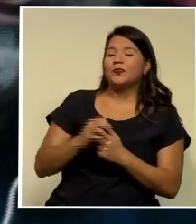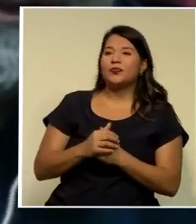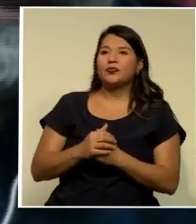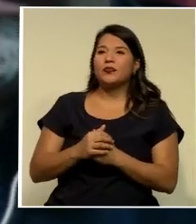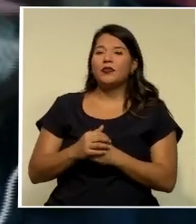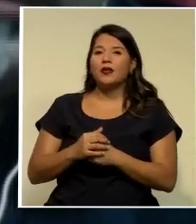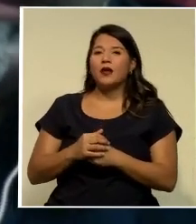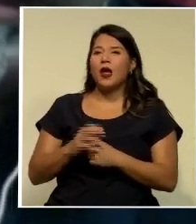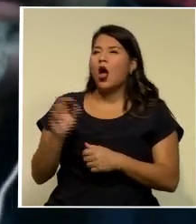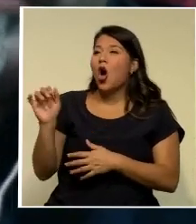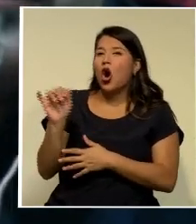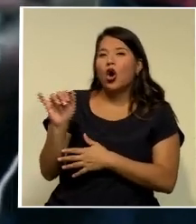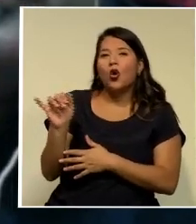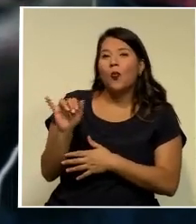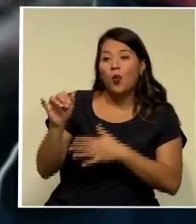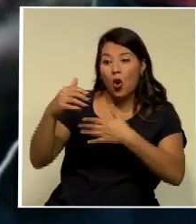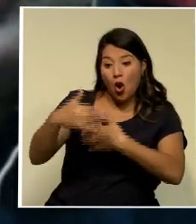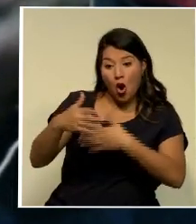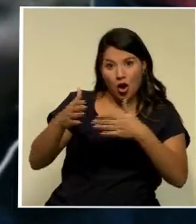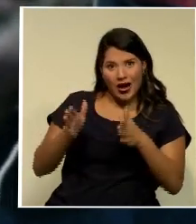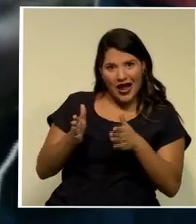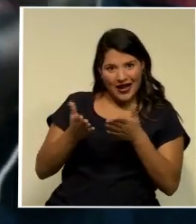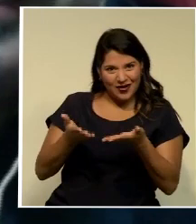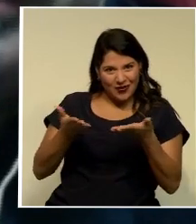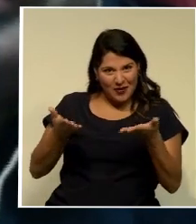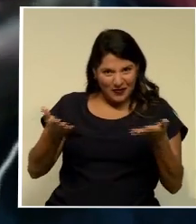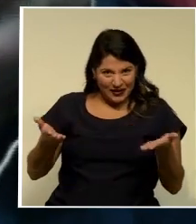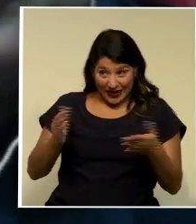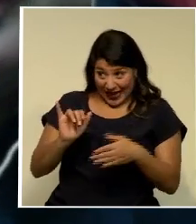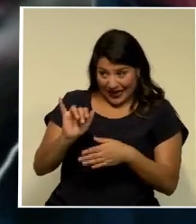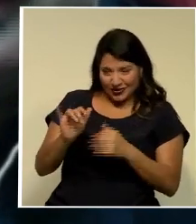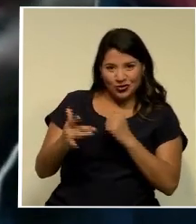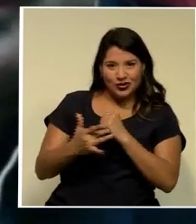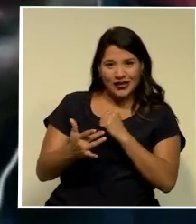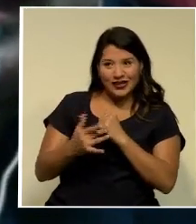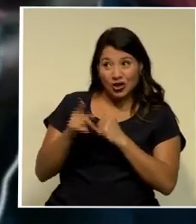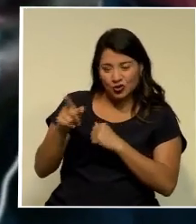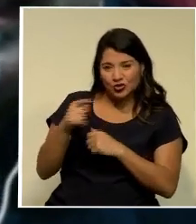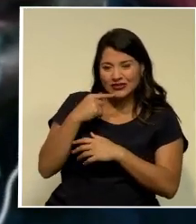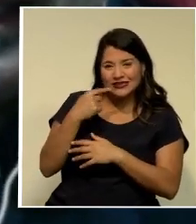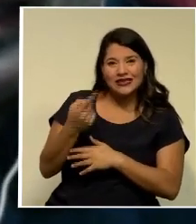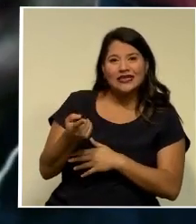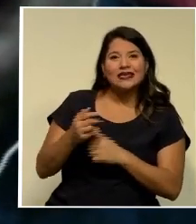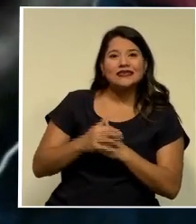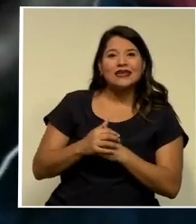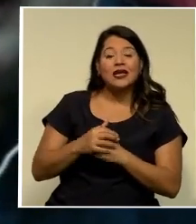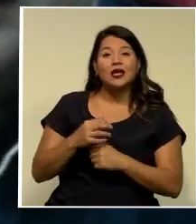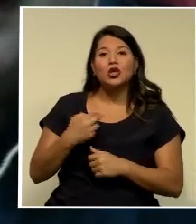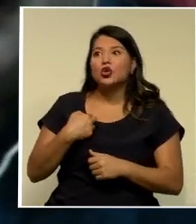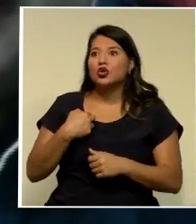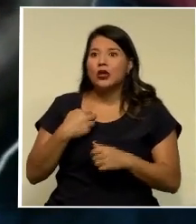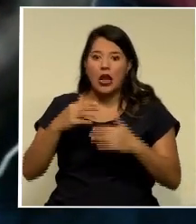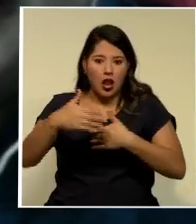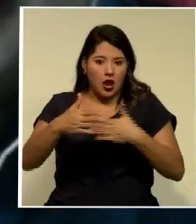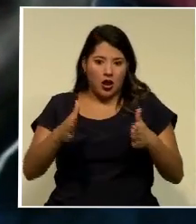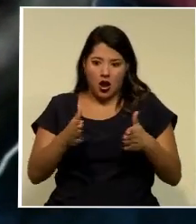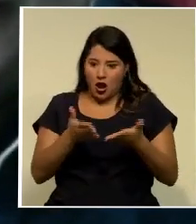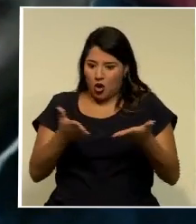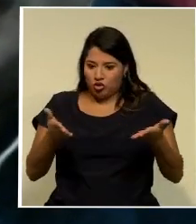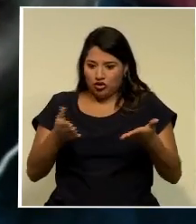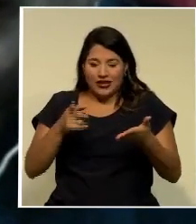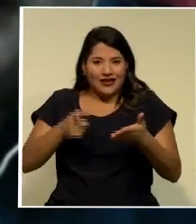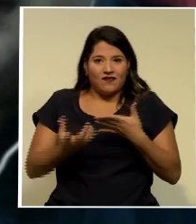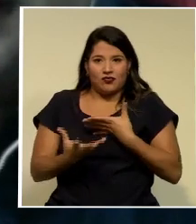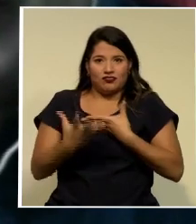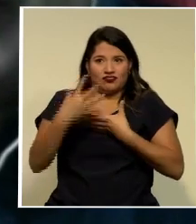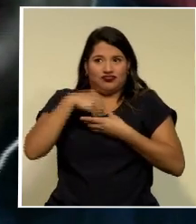digamos, de como la caja de herramientas, que toda esa parte técnica que tú dices, que mencionas, hay que tenerla casi que